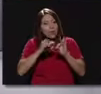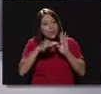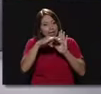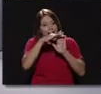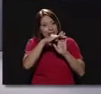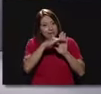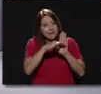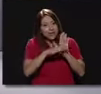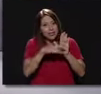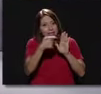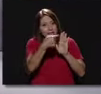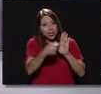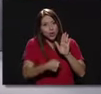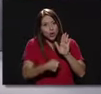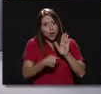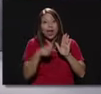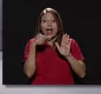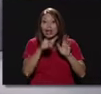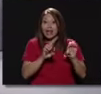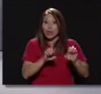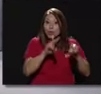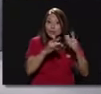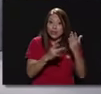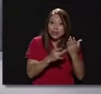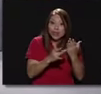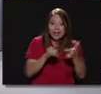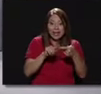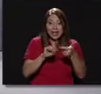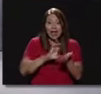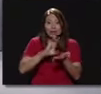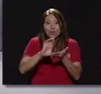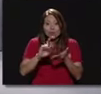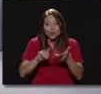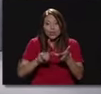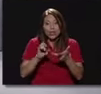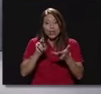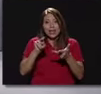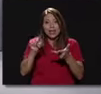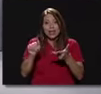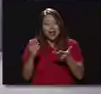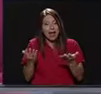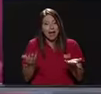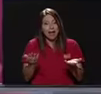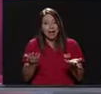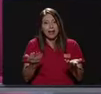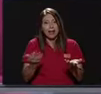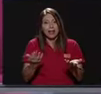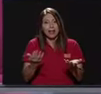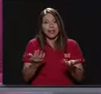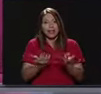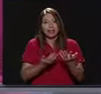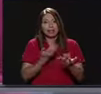ahí el tema de la educación técnica, la calificación, uh-huh, cursos, el INAH,